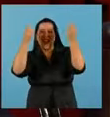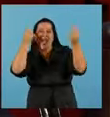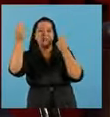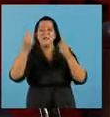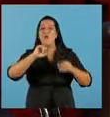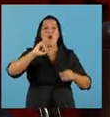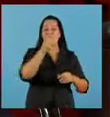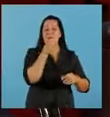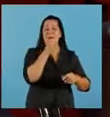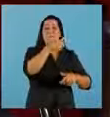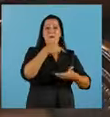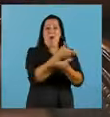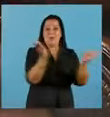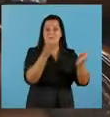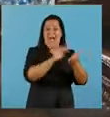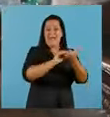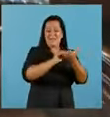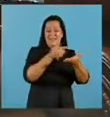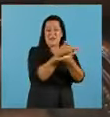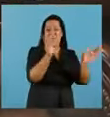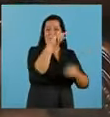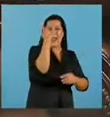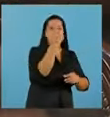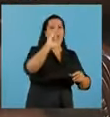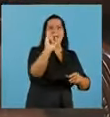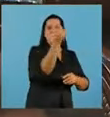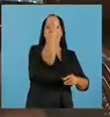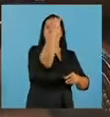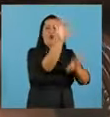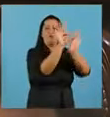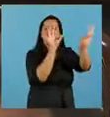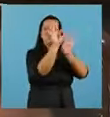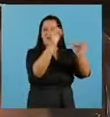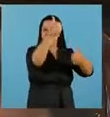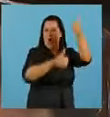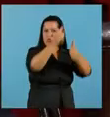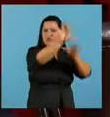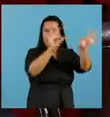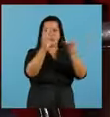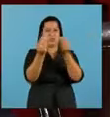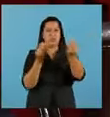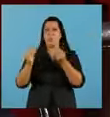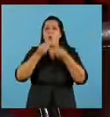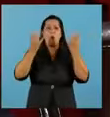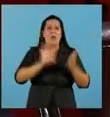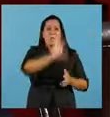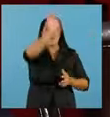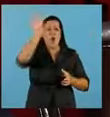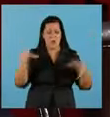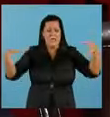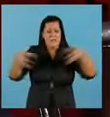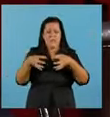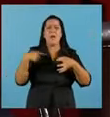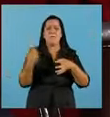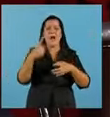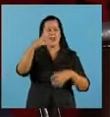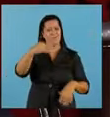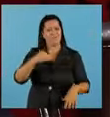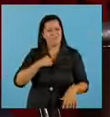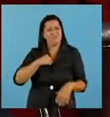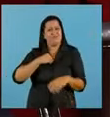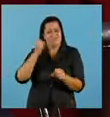empleados públicos y entre todos aquellos que vengan de cualquier lugar del país con vocación de incorporarse al